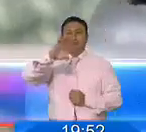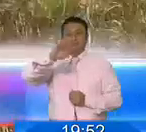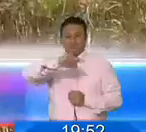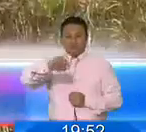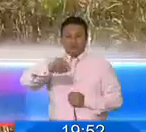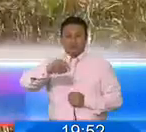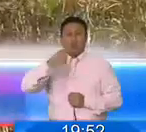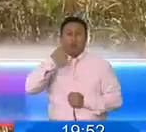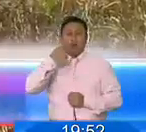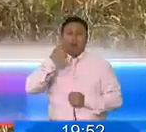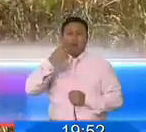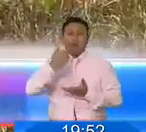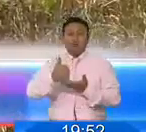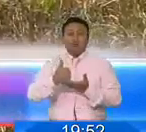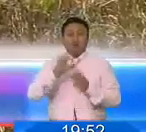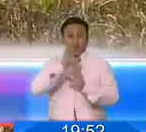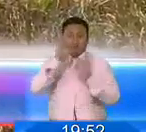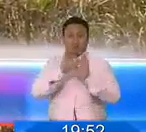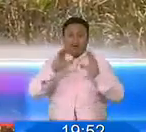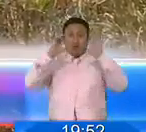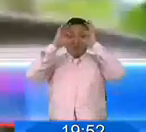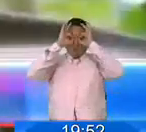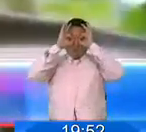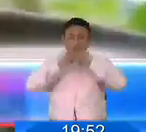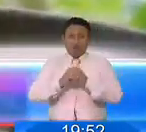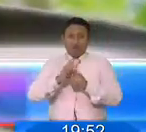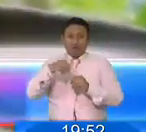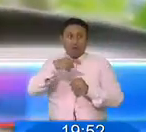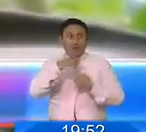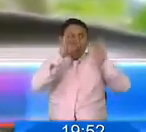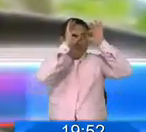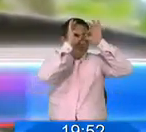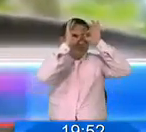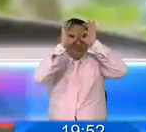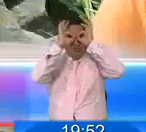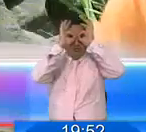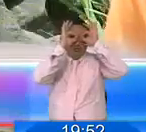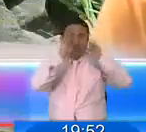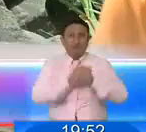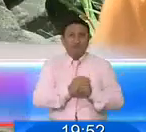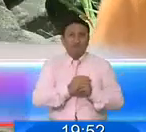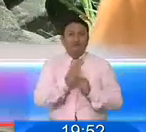binoculares dice que acude todos los días a observar las aves que al ver que esta montaña